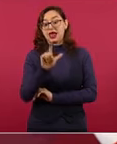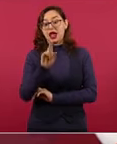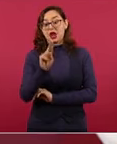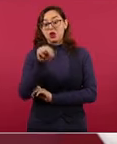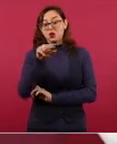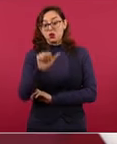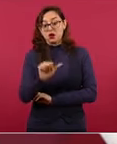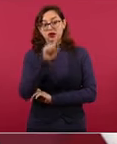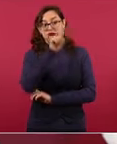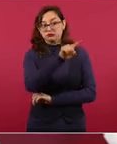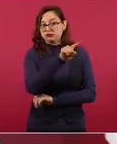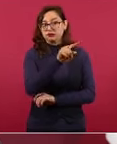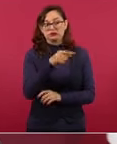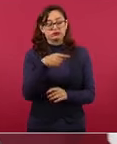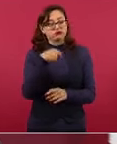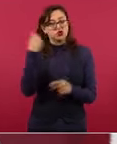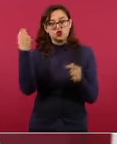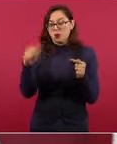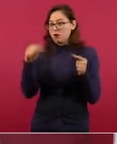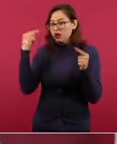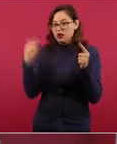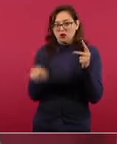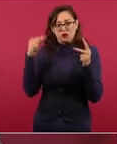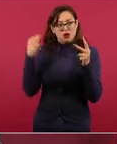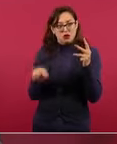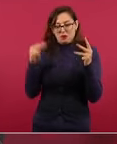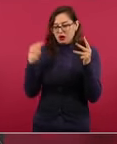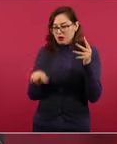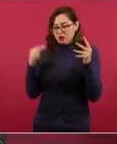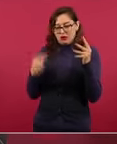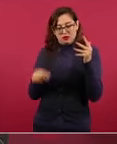a mucha gente es a muchas personas